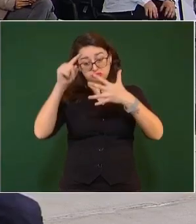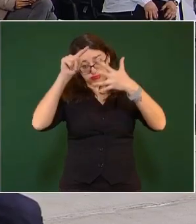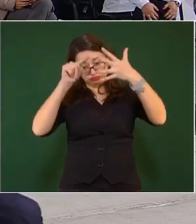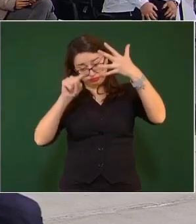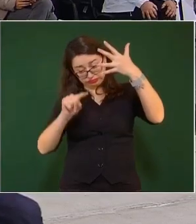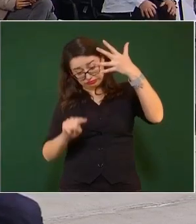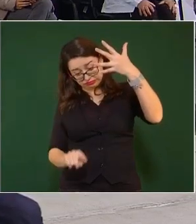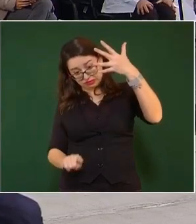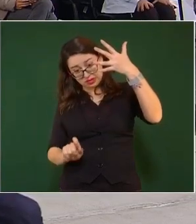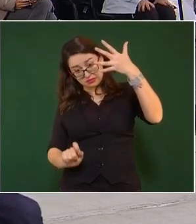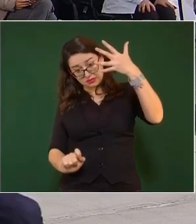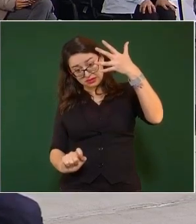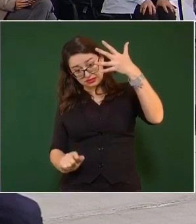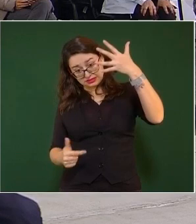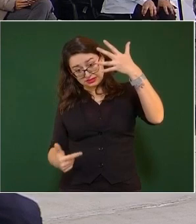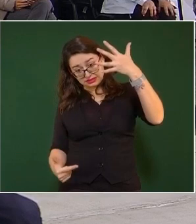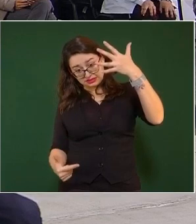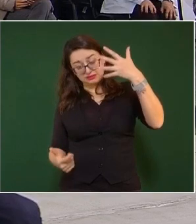Entonces, sí,